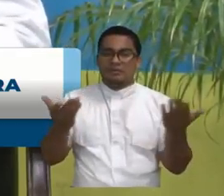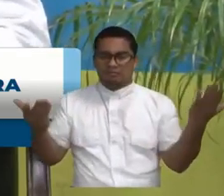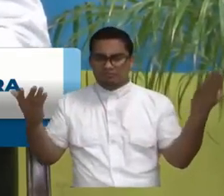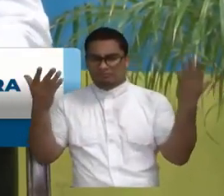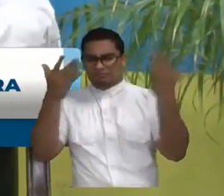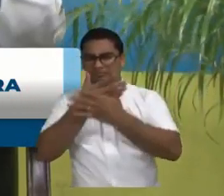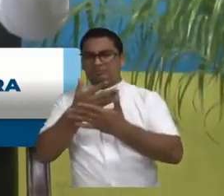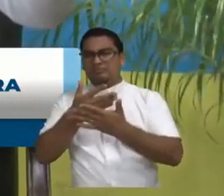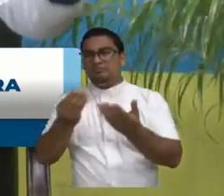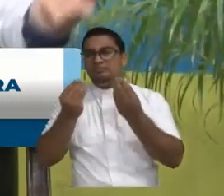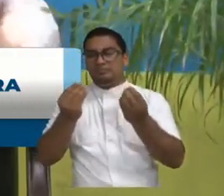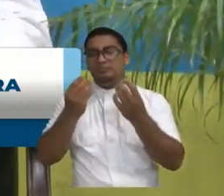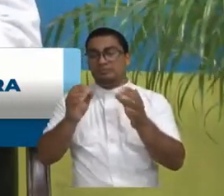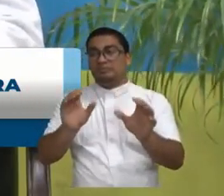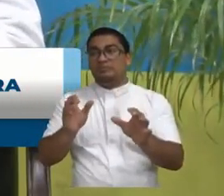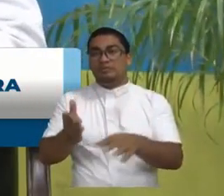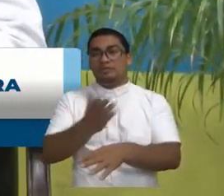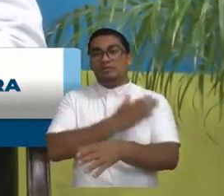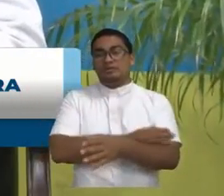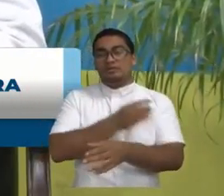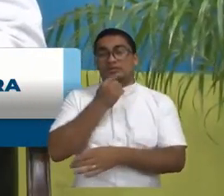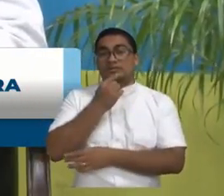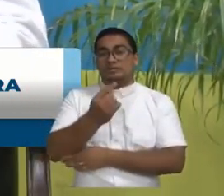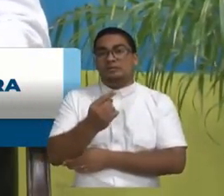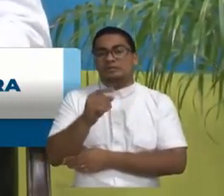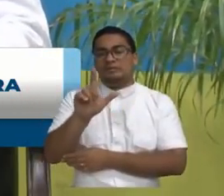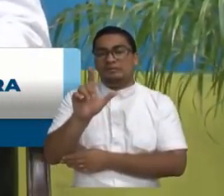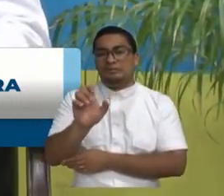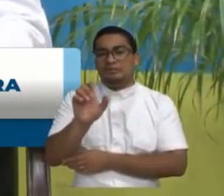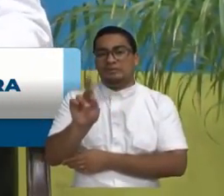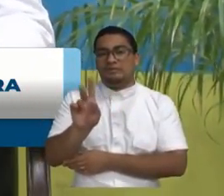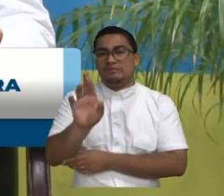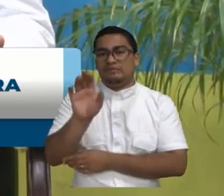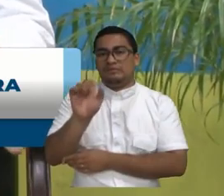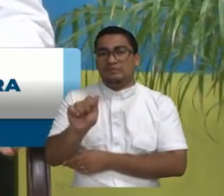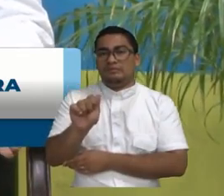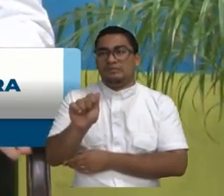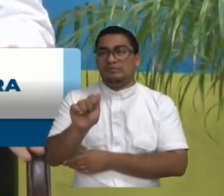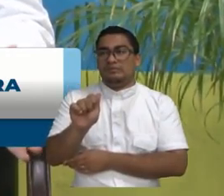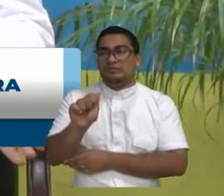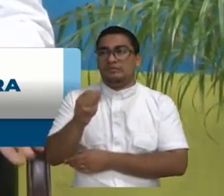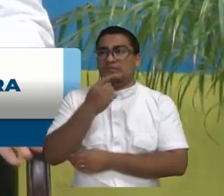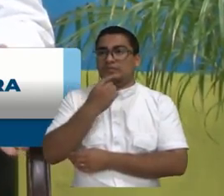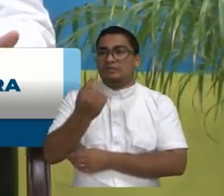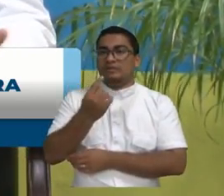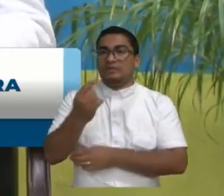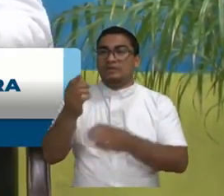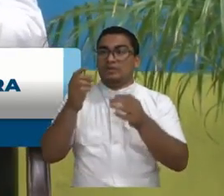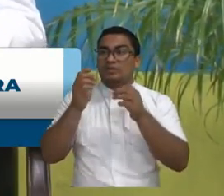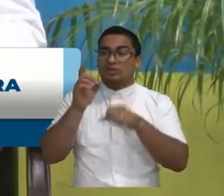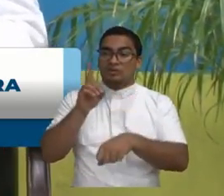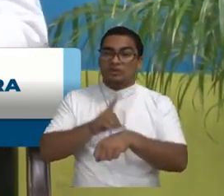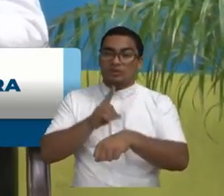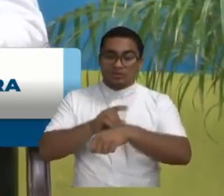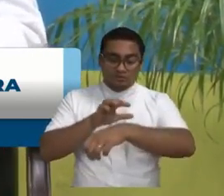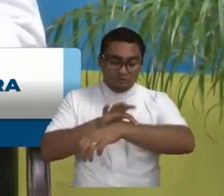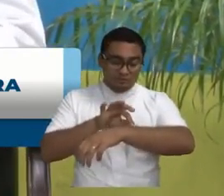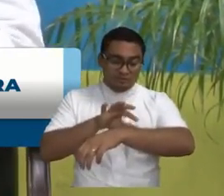cosas. Por eso anteriormente se decía que la lepra, el que la podía diagnosticar era únicamente un dermatólogo. Actualmente,